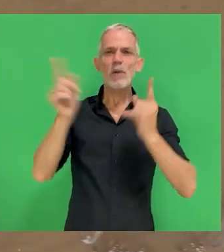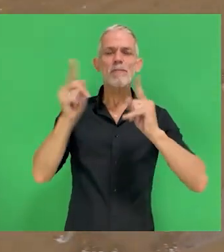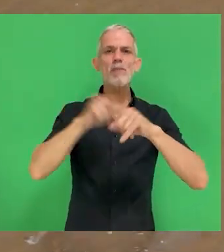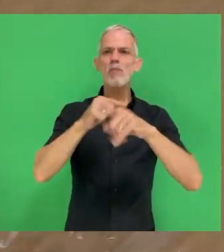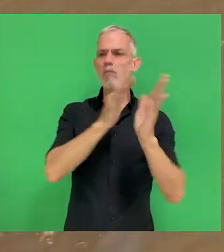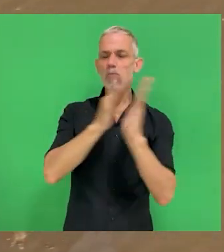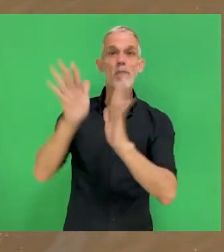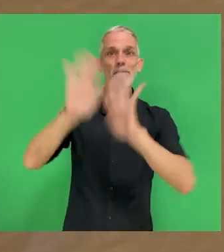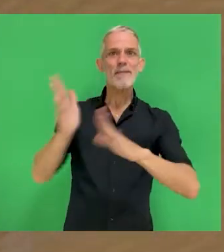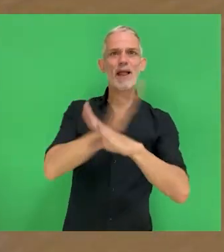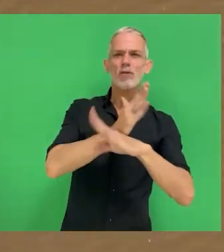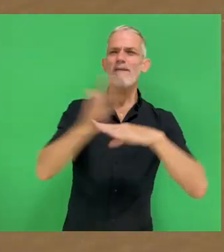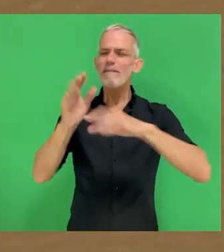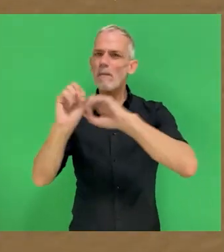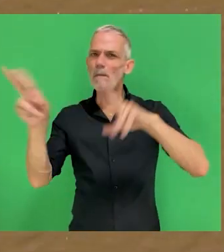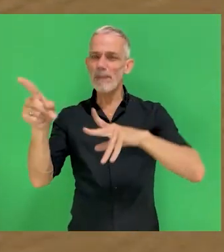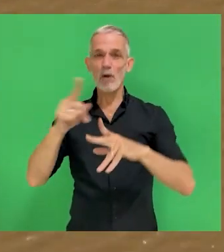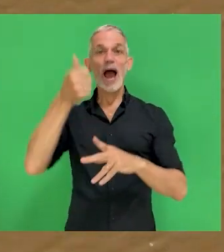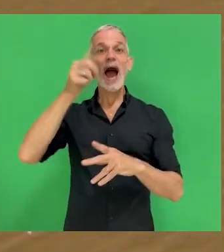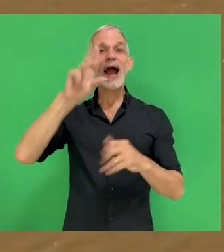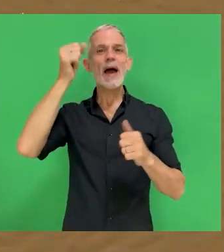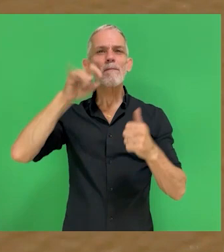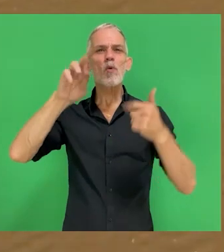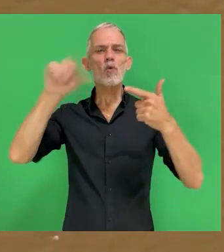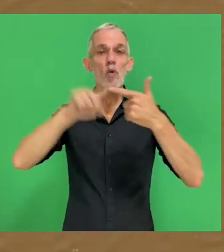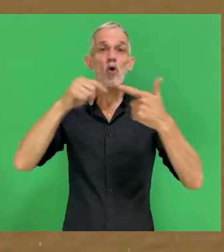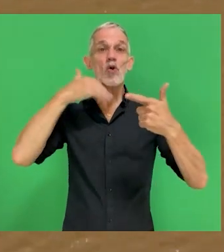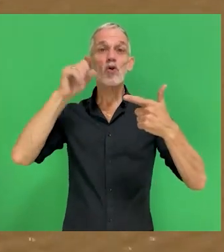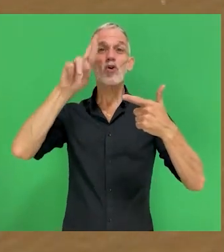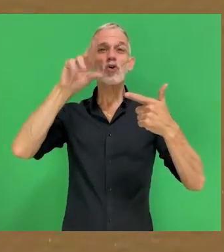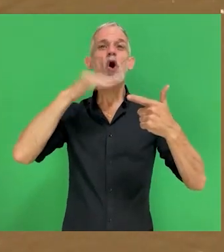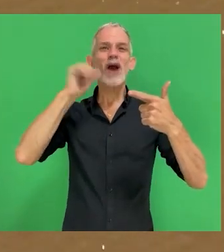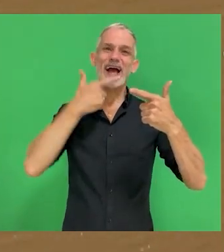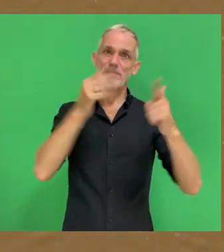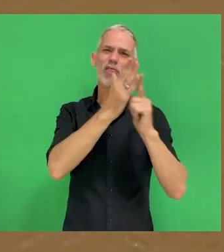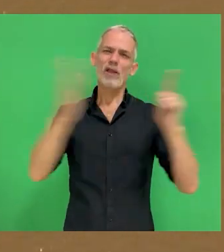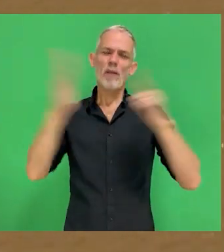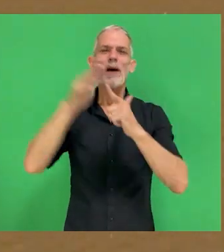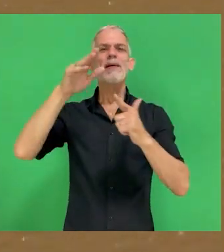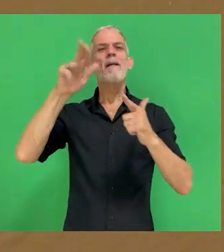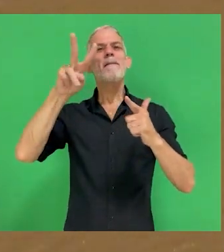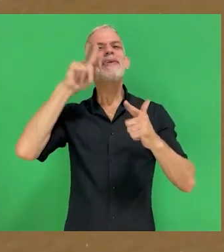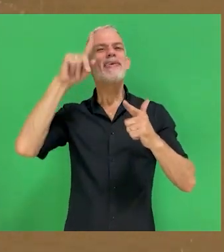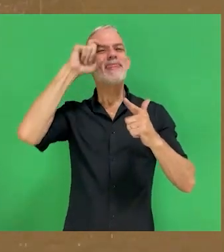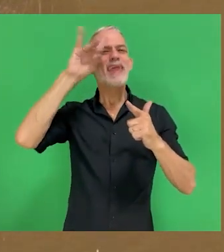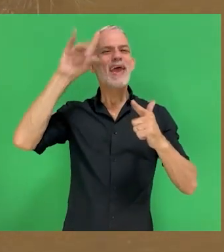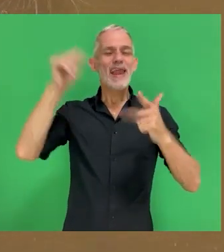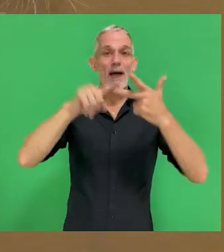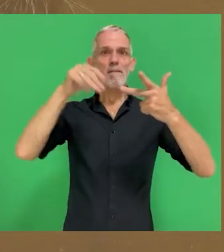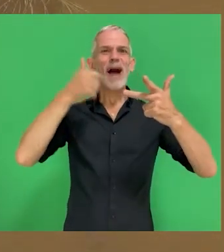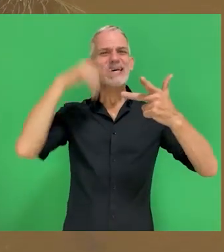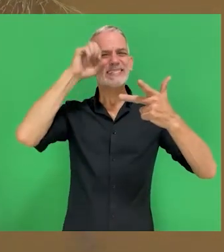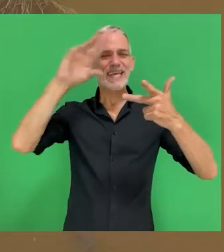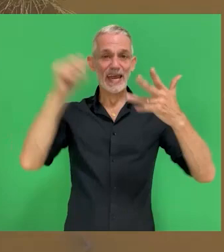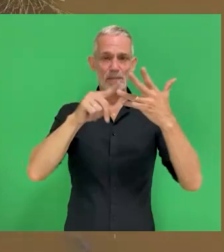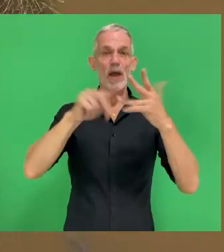de la tragedia. Aramburu y Rojas serán el prólogo de Videla y Macera. Rodolfo Walsh